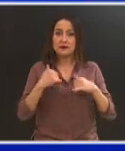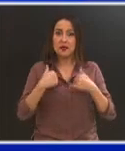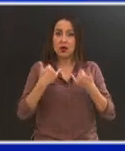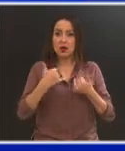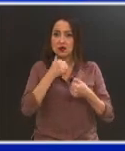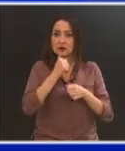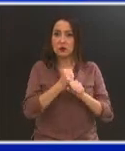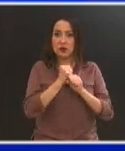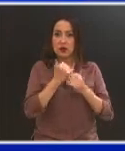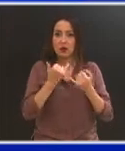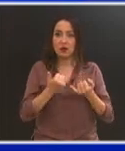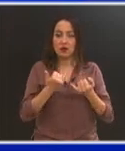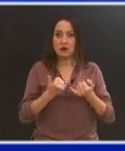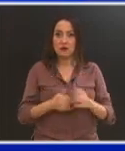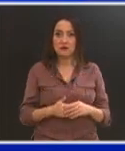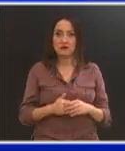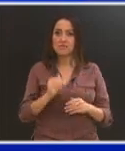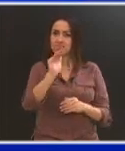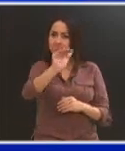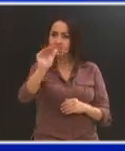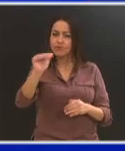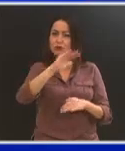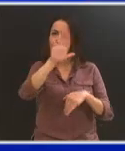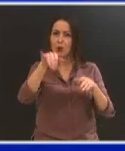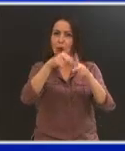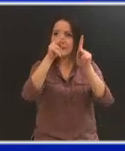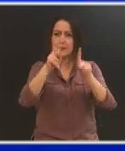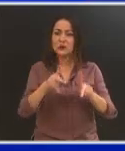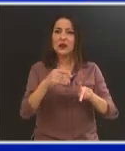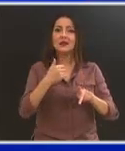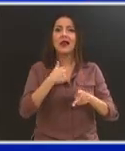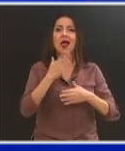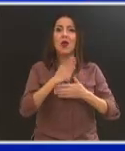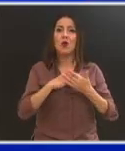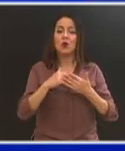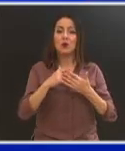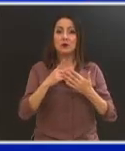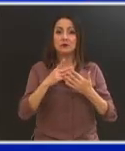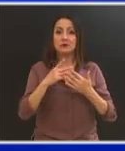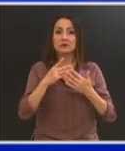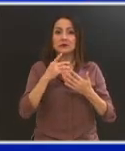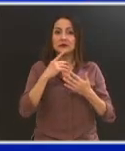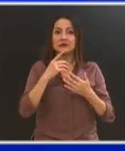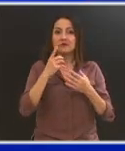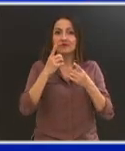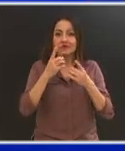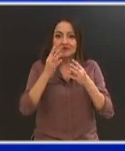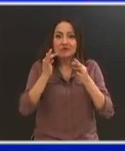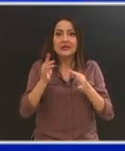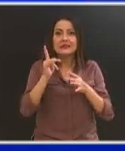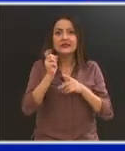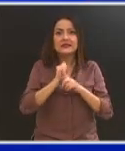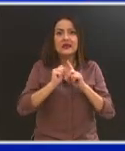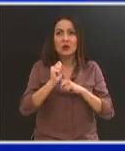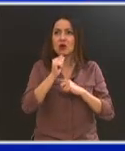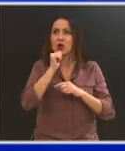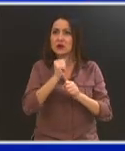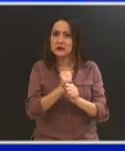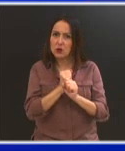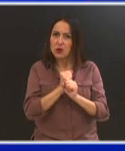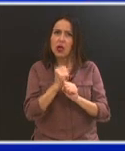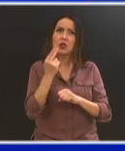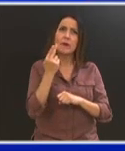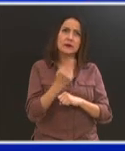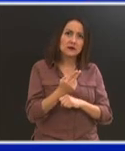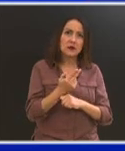inseguridad que se vive, un llamado a todas aquellas personas que tienen algún tipo de decisión para que esta situación de inseguridad, de